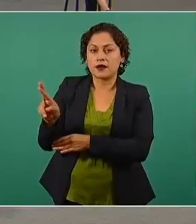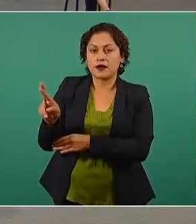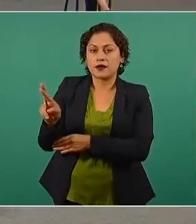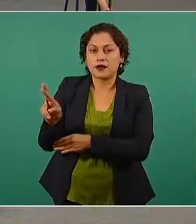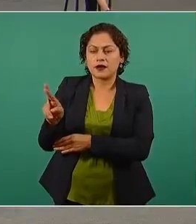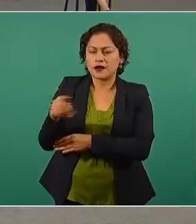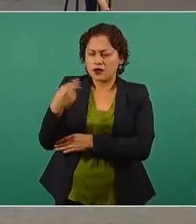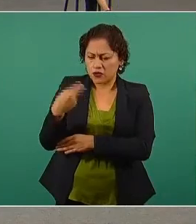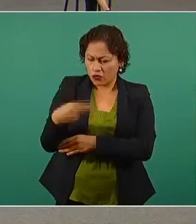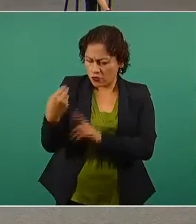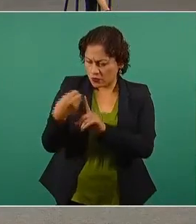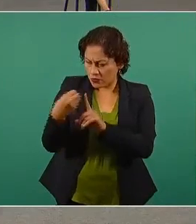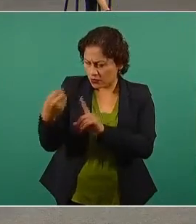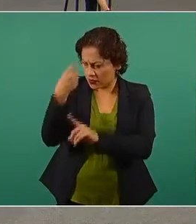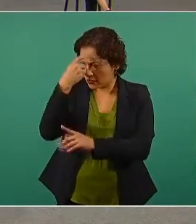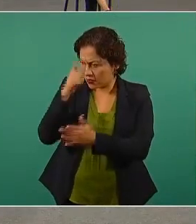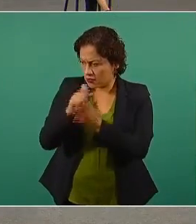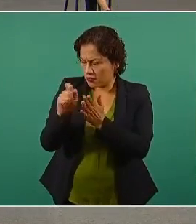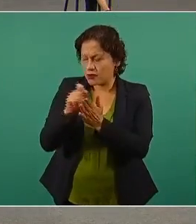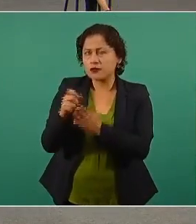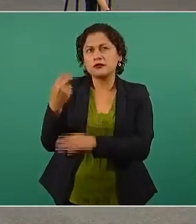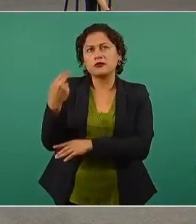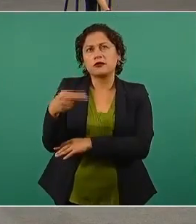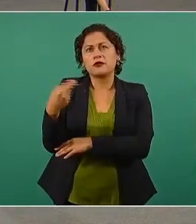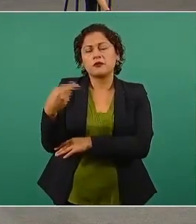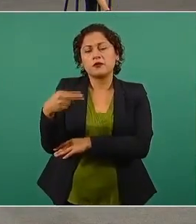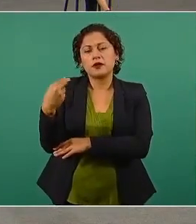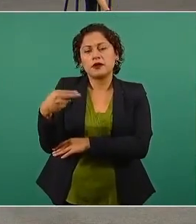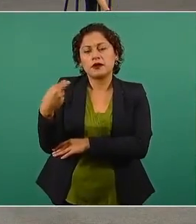su nombre completo es